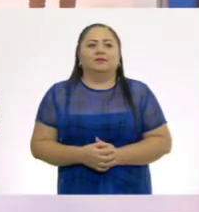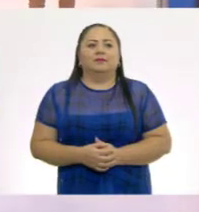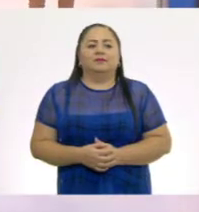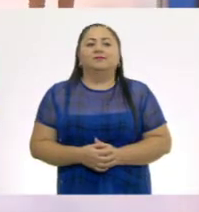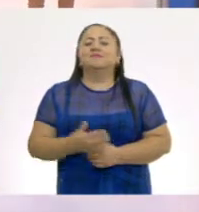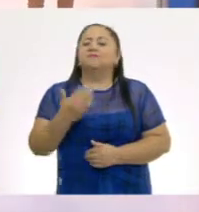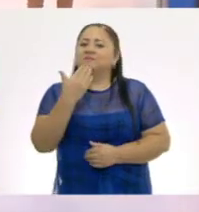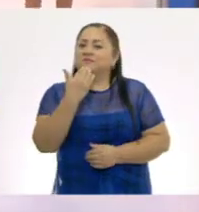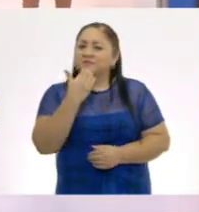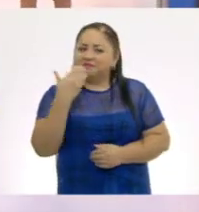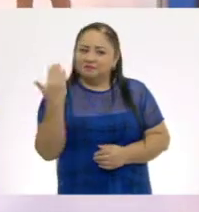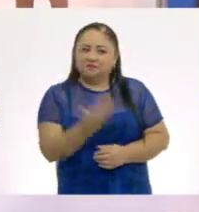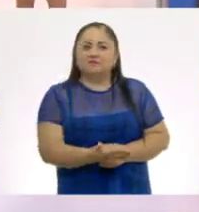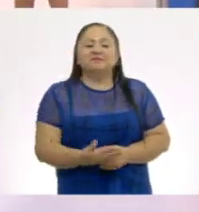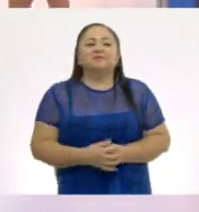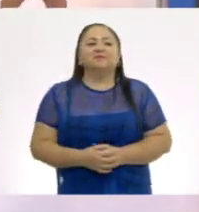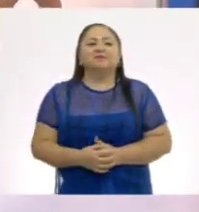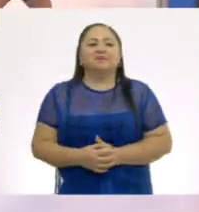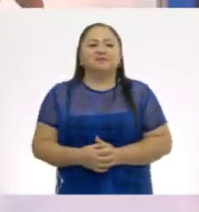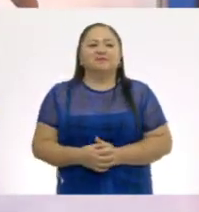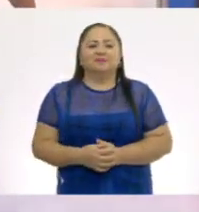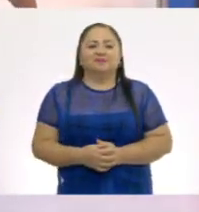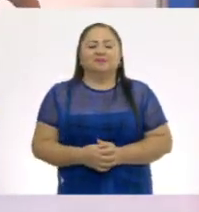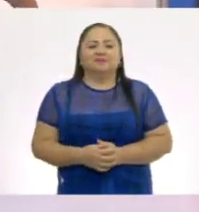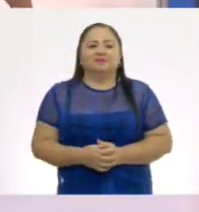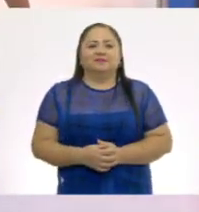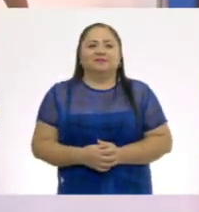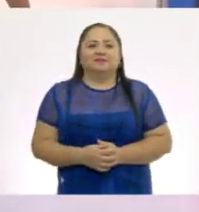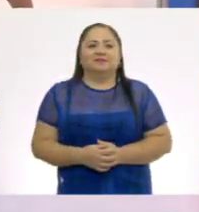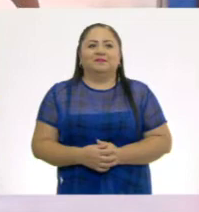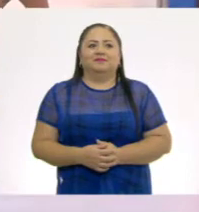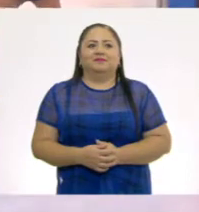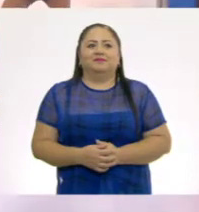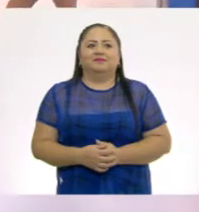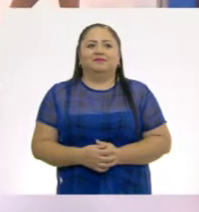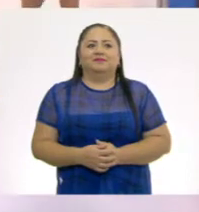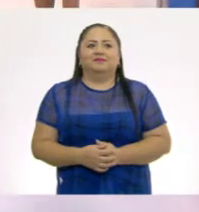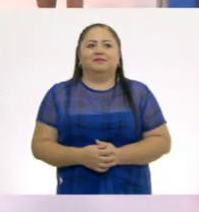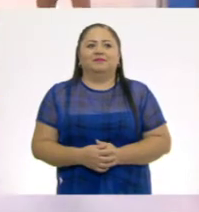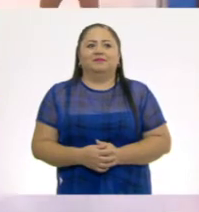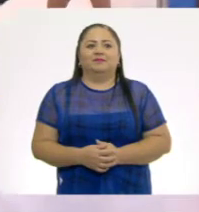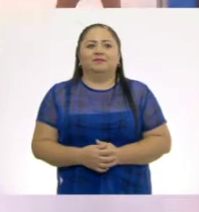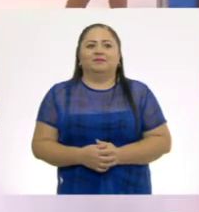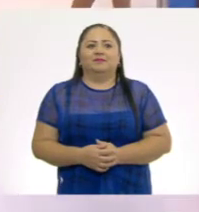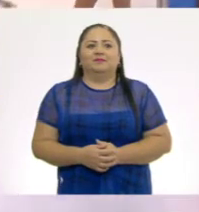Muy bien. Vamos a ver si podemos hacer más.